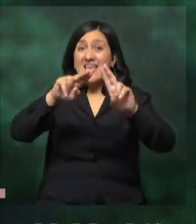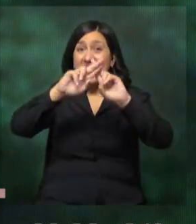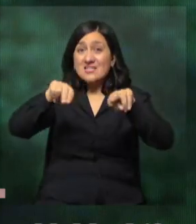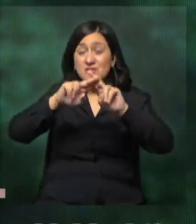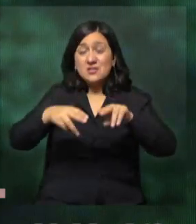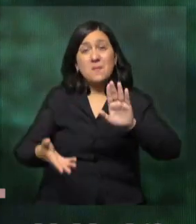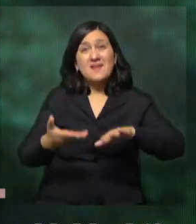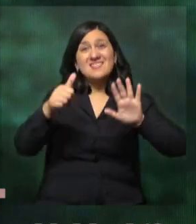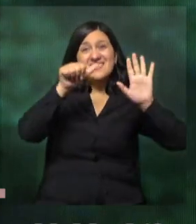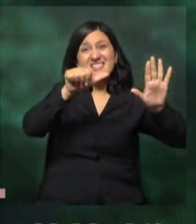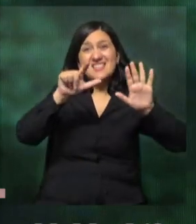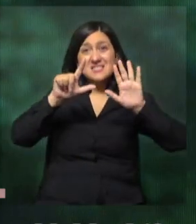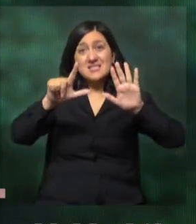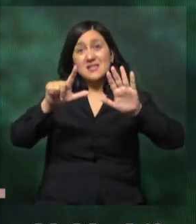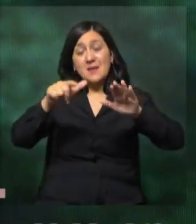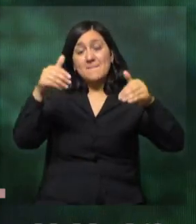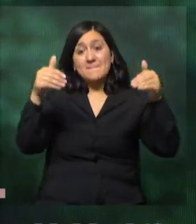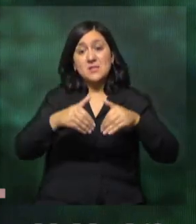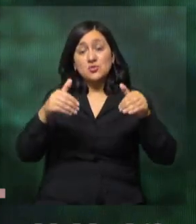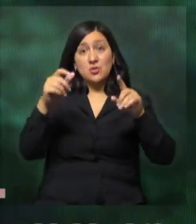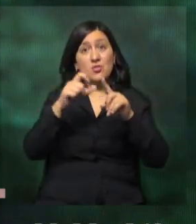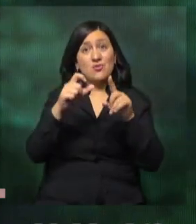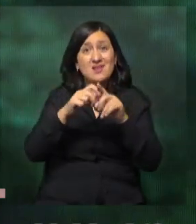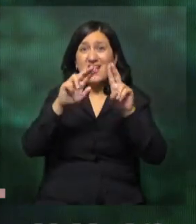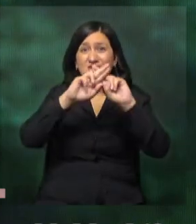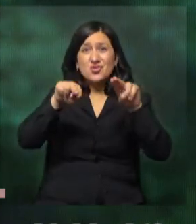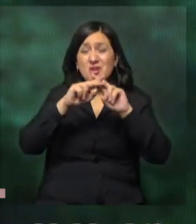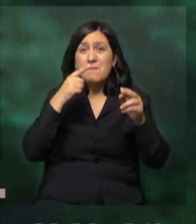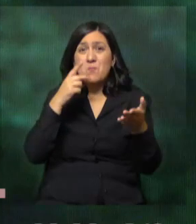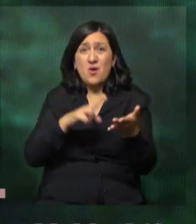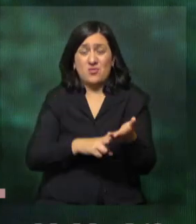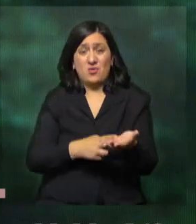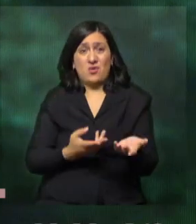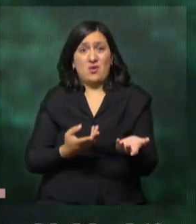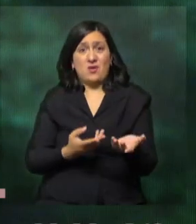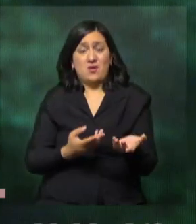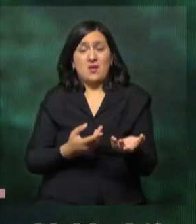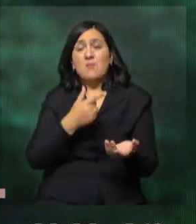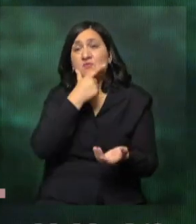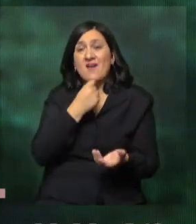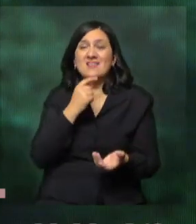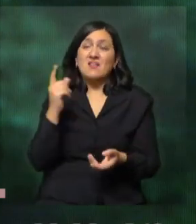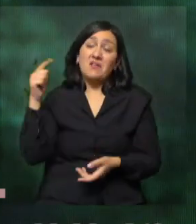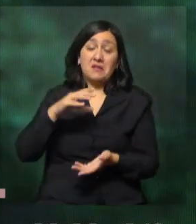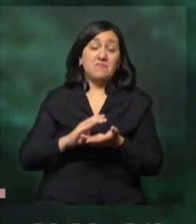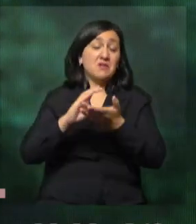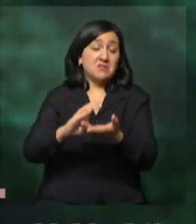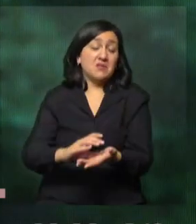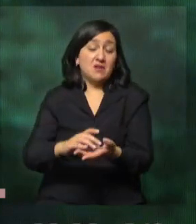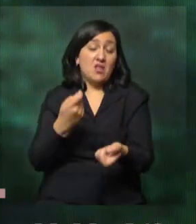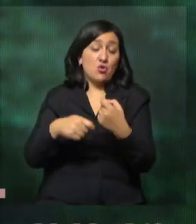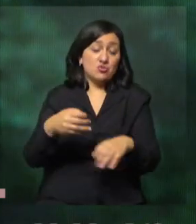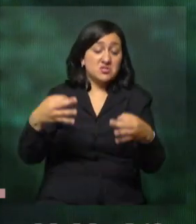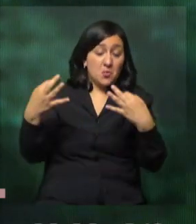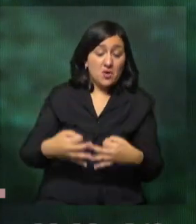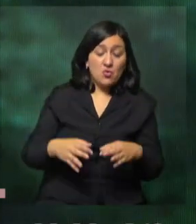millones de dólares. O sea que es muy fácil para un capitalista venir a invertir teniendo el negocio asegurado